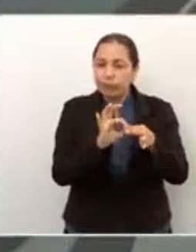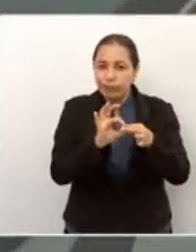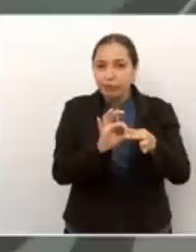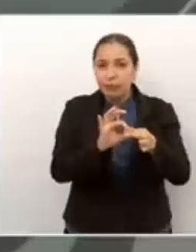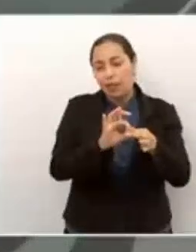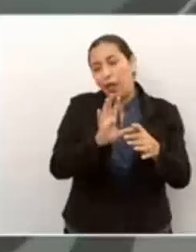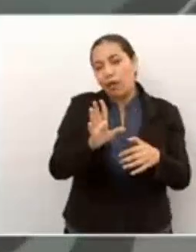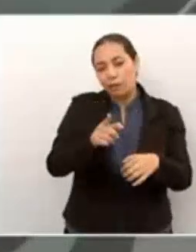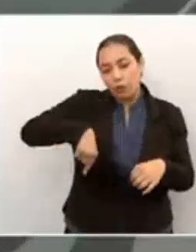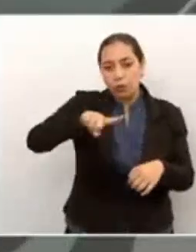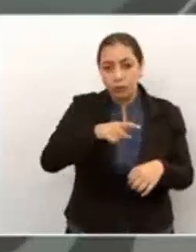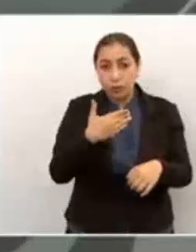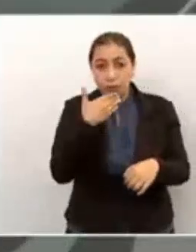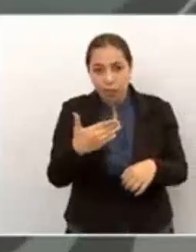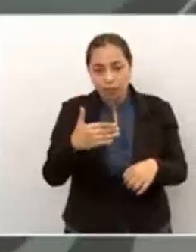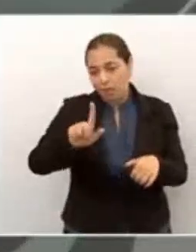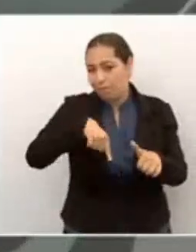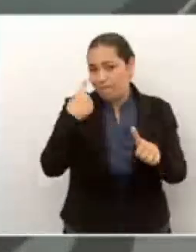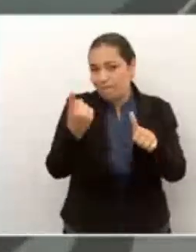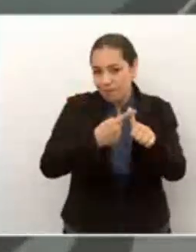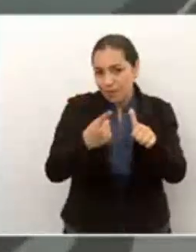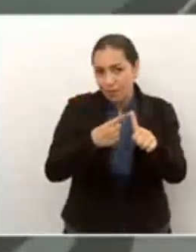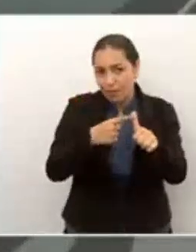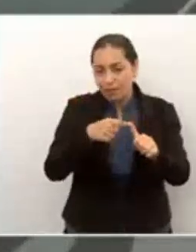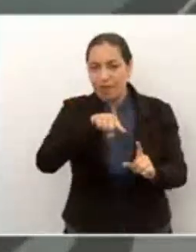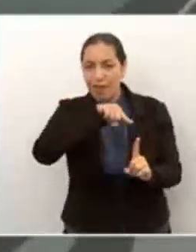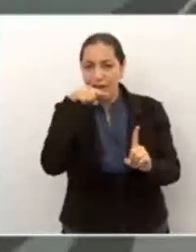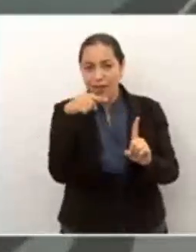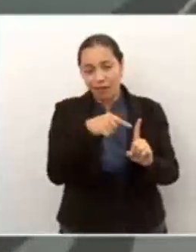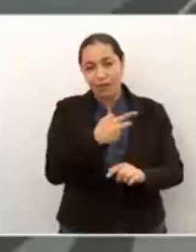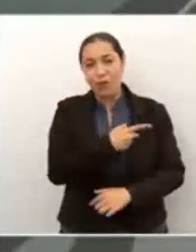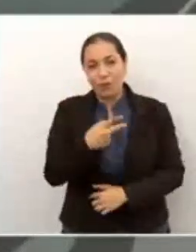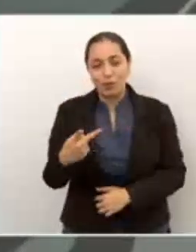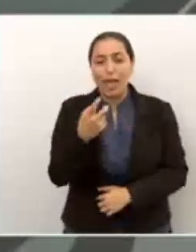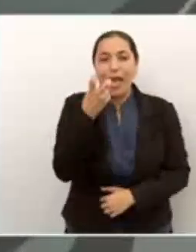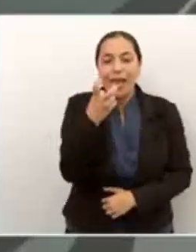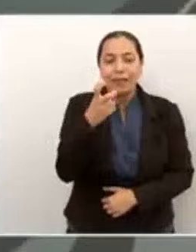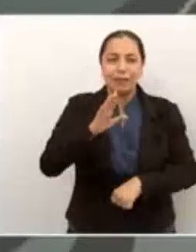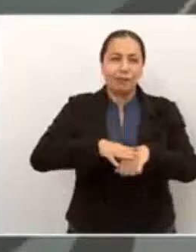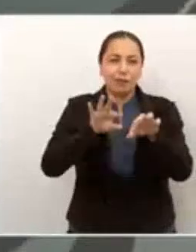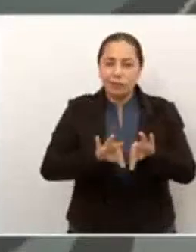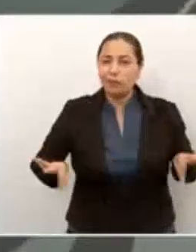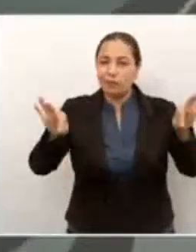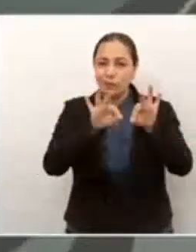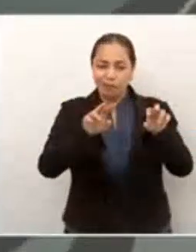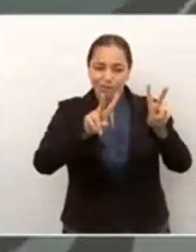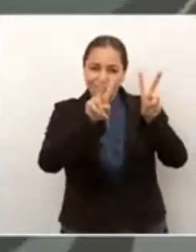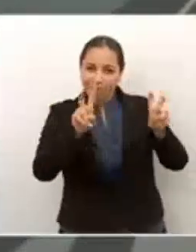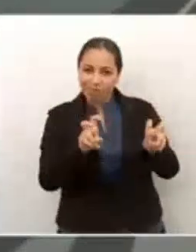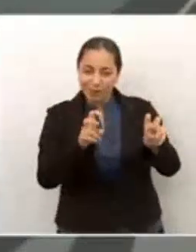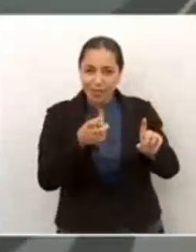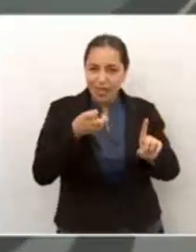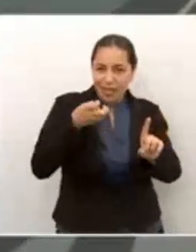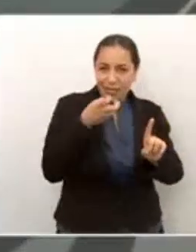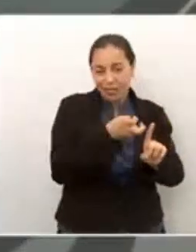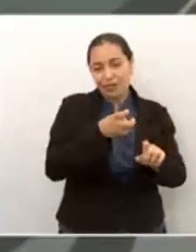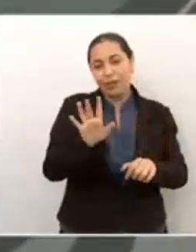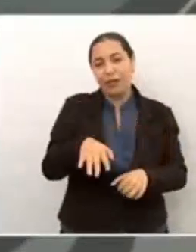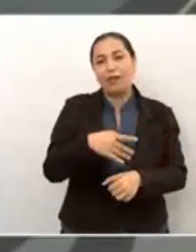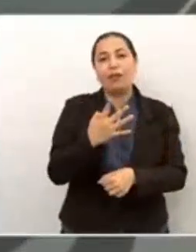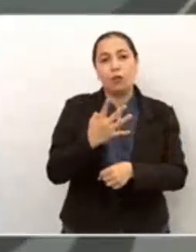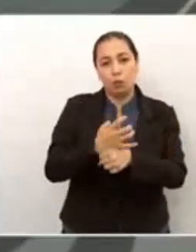los pobres. Esa máxima que es el modelo económico de la cuarta transformación.